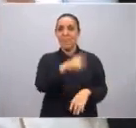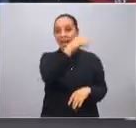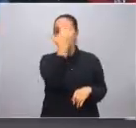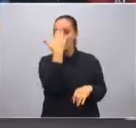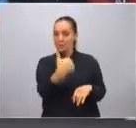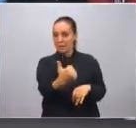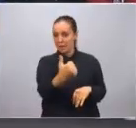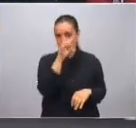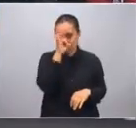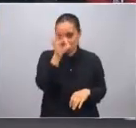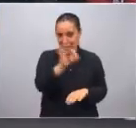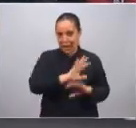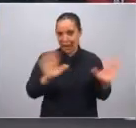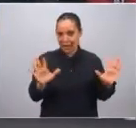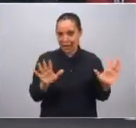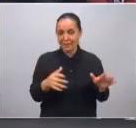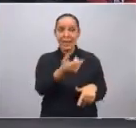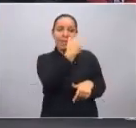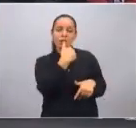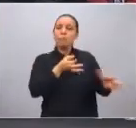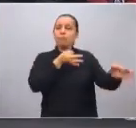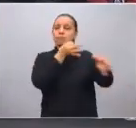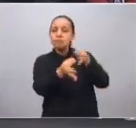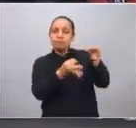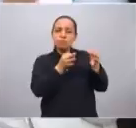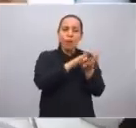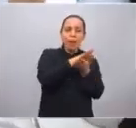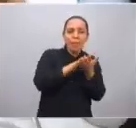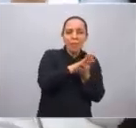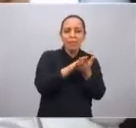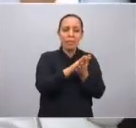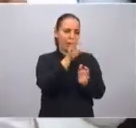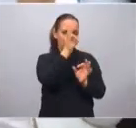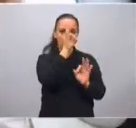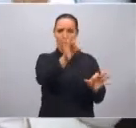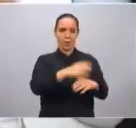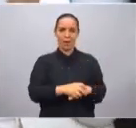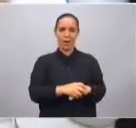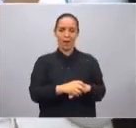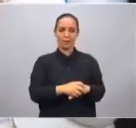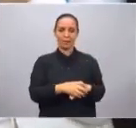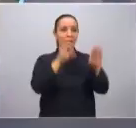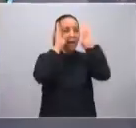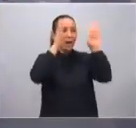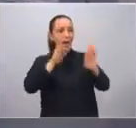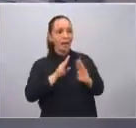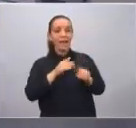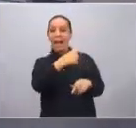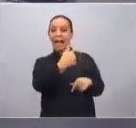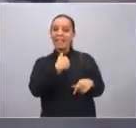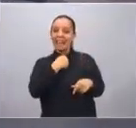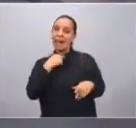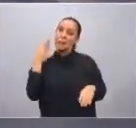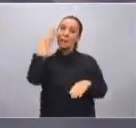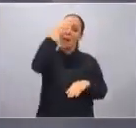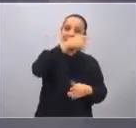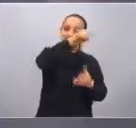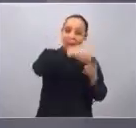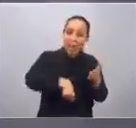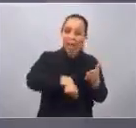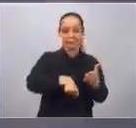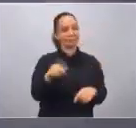llamaron, nunca conversaron, nunca escucharon. Y ahora quieren que vayamos a firmar.